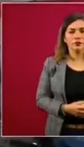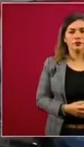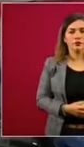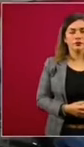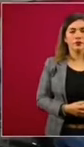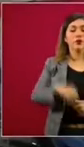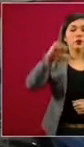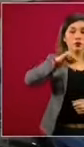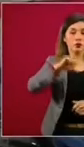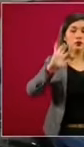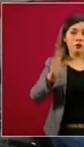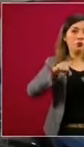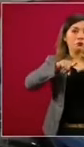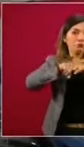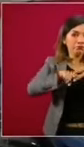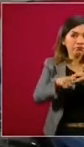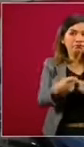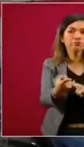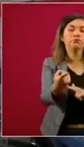comenzar